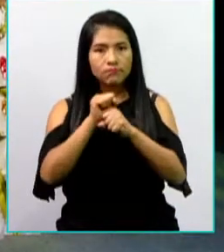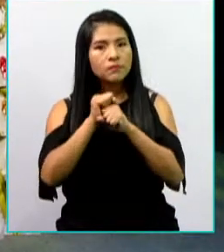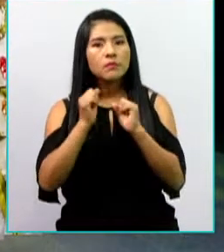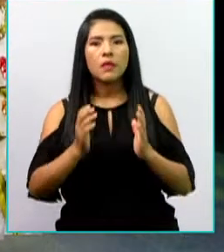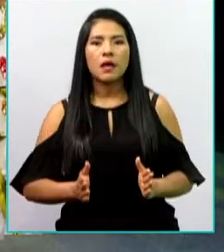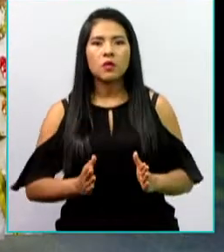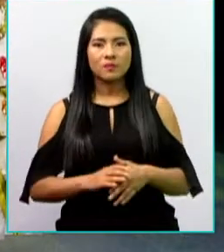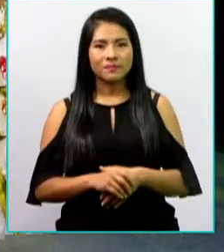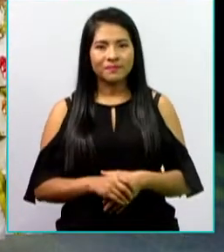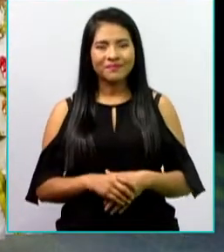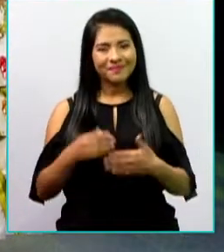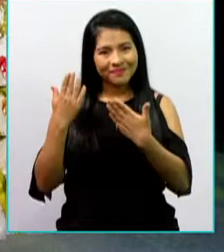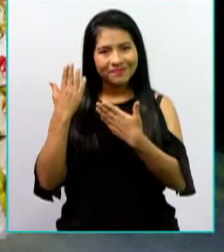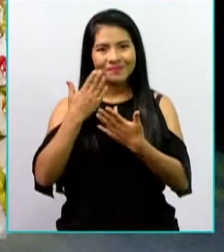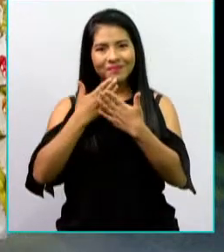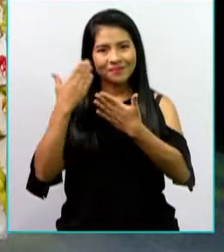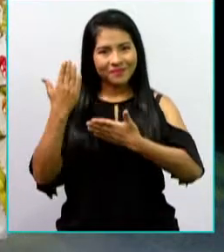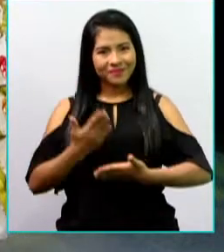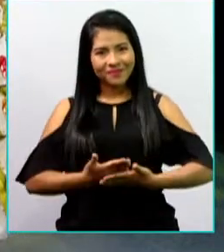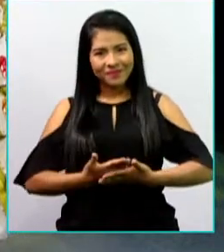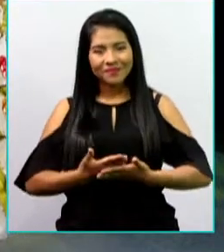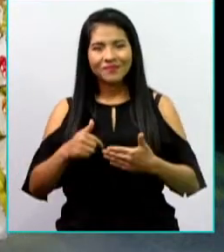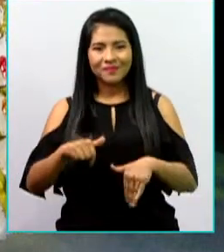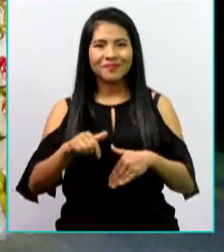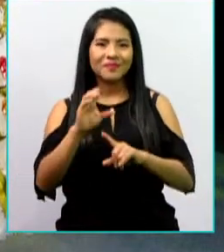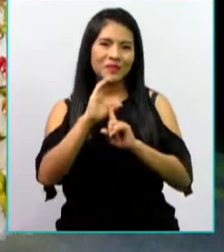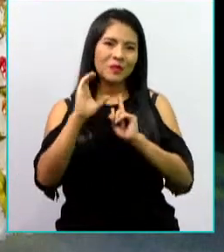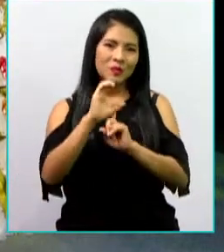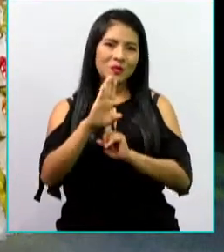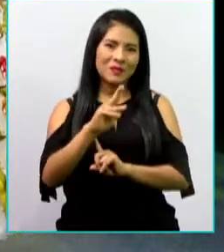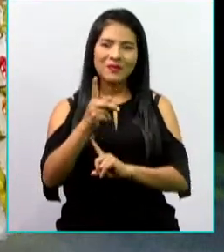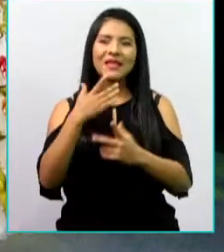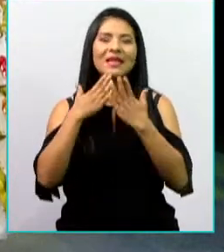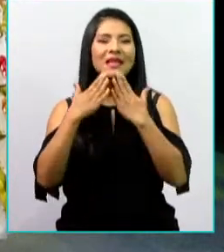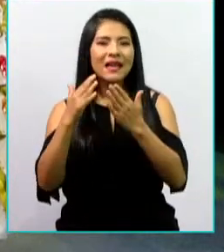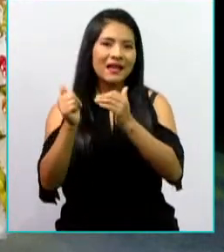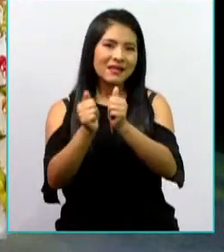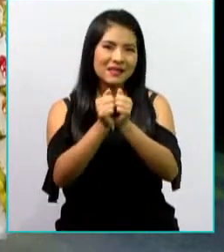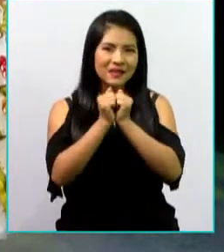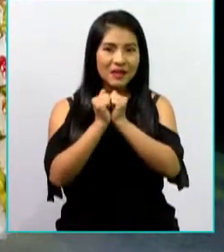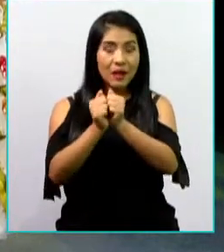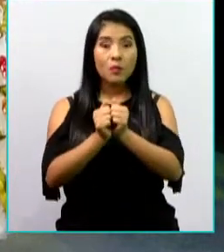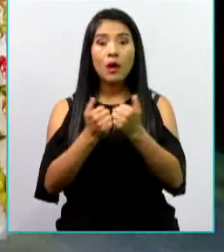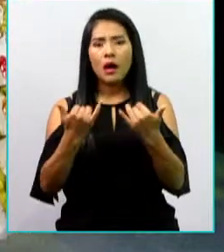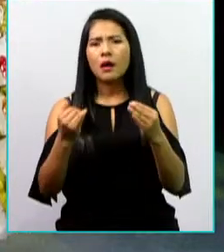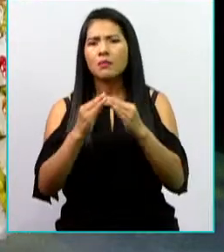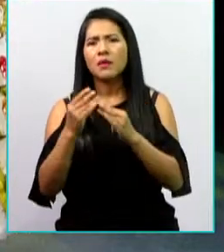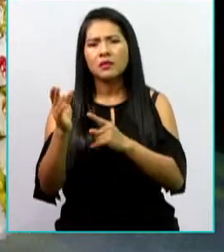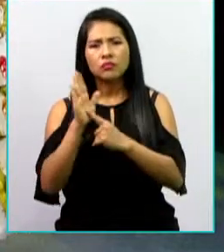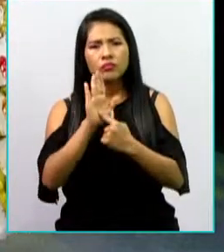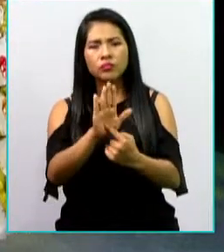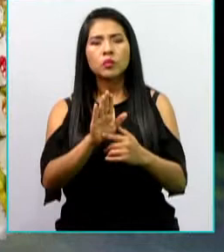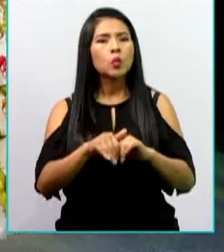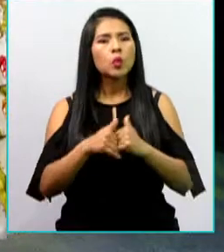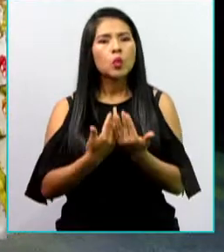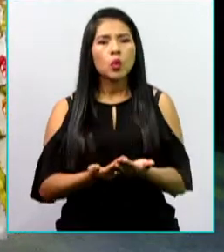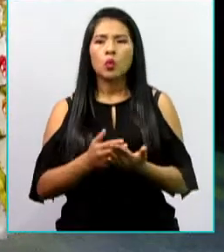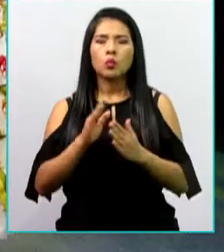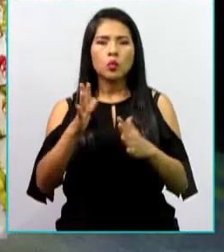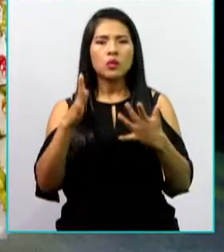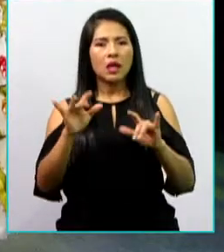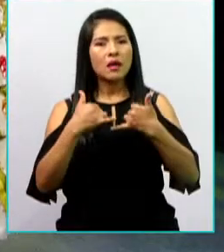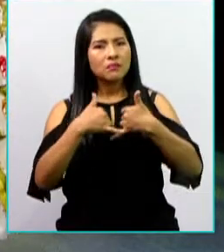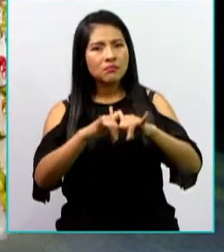con Claudina. Bienvenida a Culturas BTV. Qué placer poder tenerte aquí para que nos puedas estar contando de esta maravillosa exposición que está en la